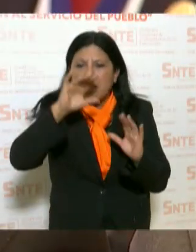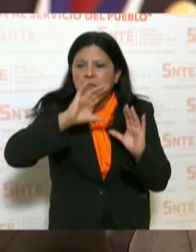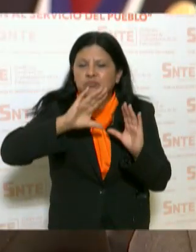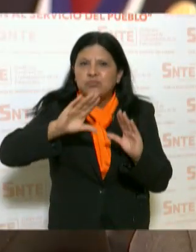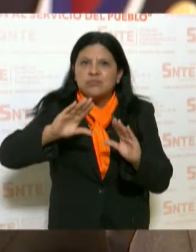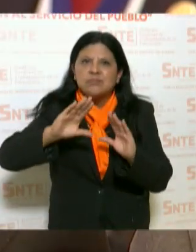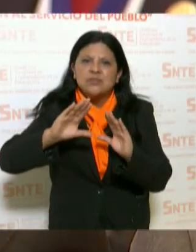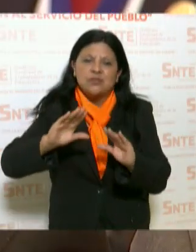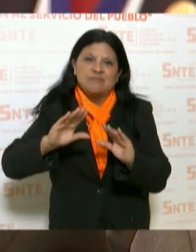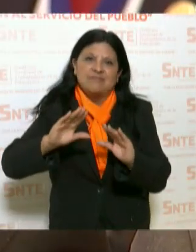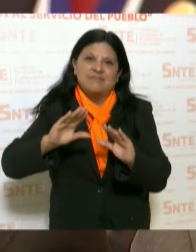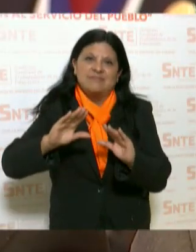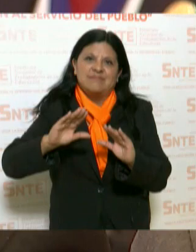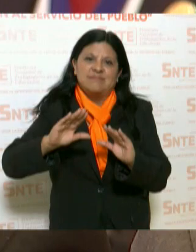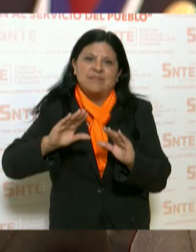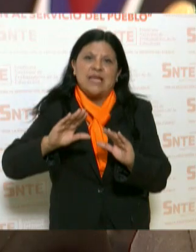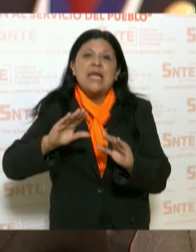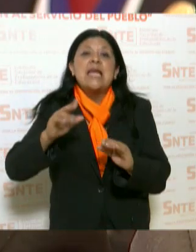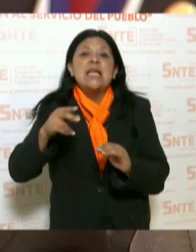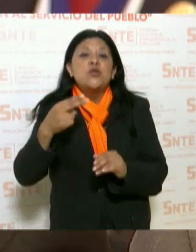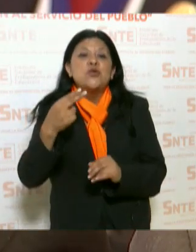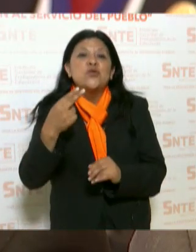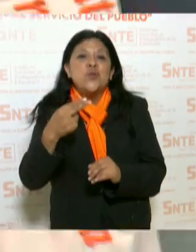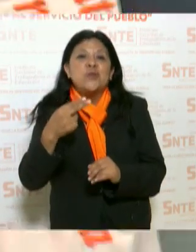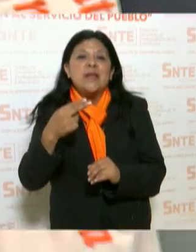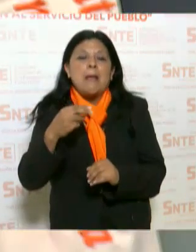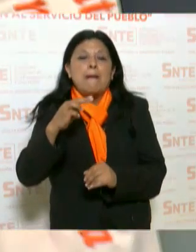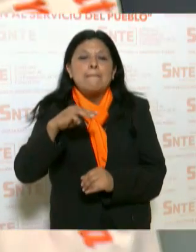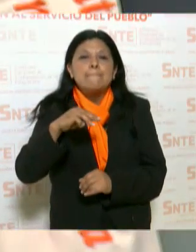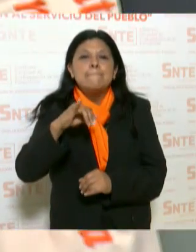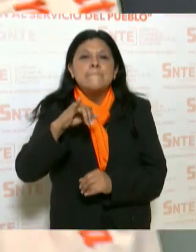llamó misiones culturales